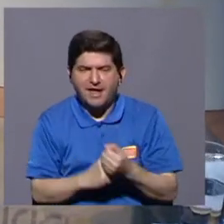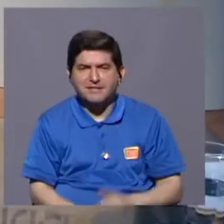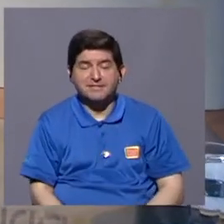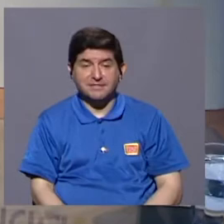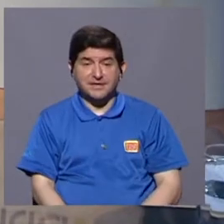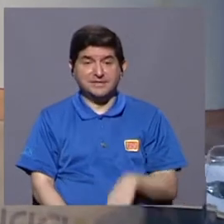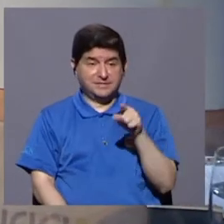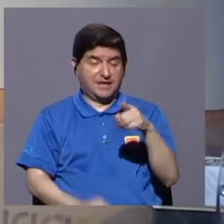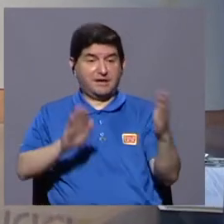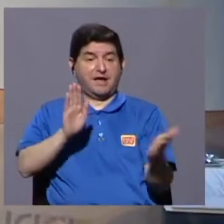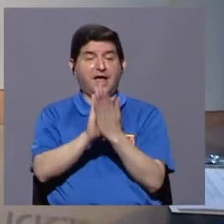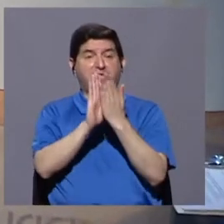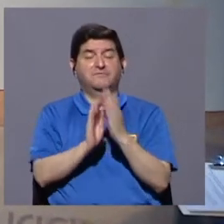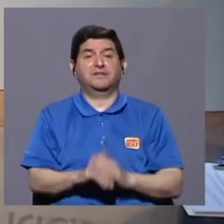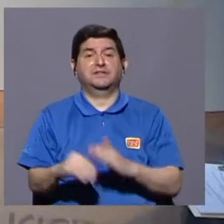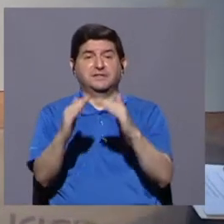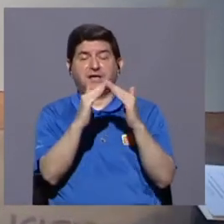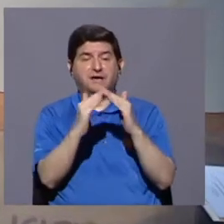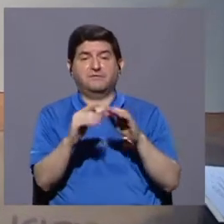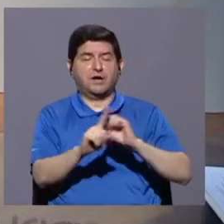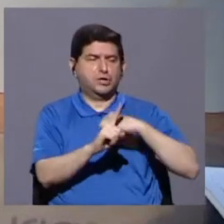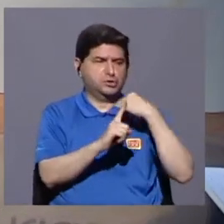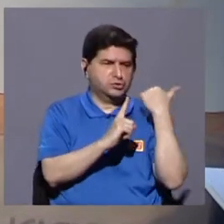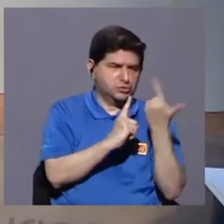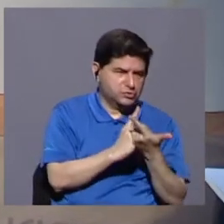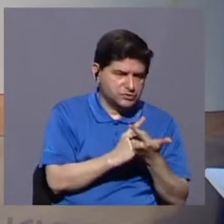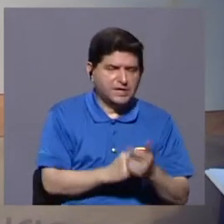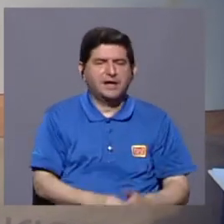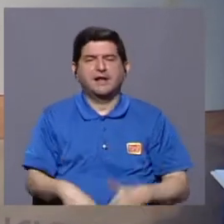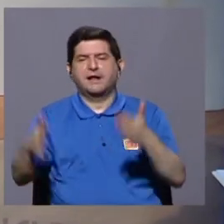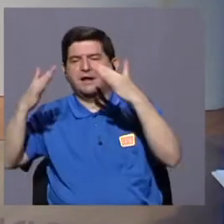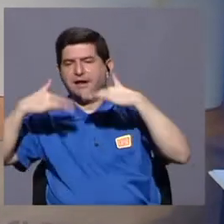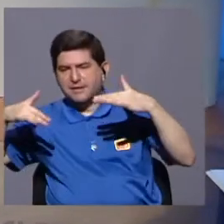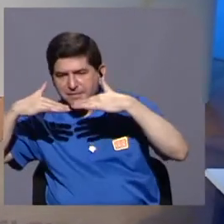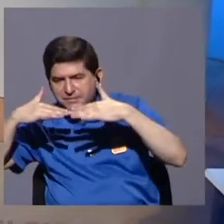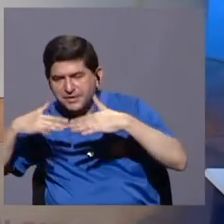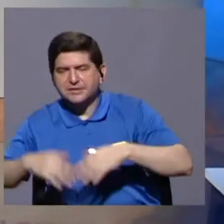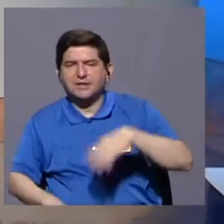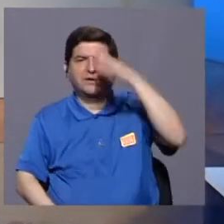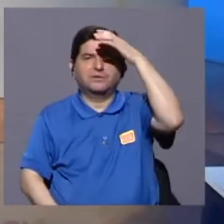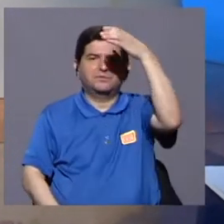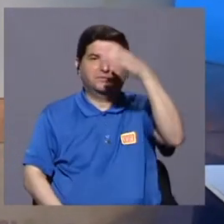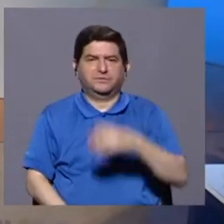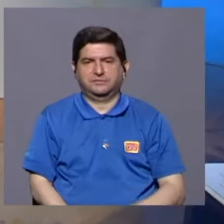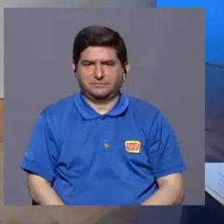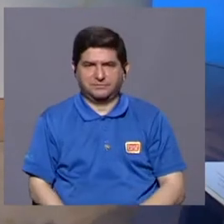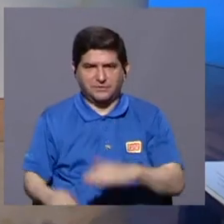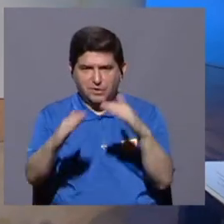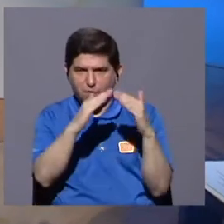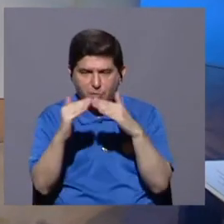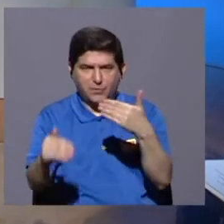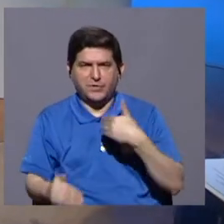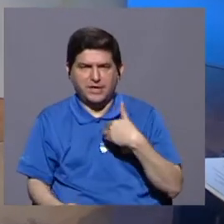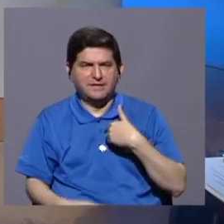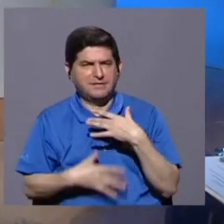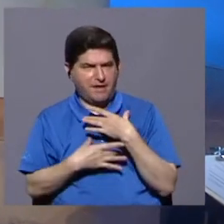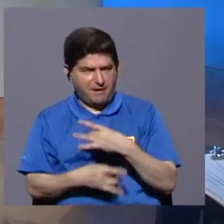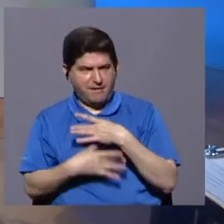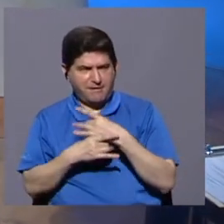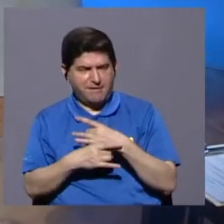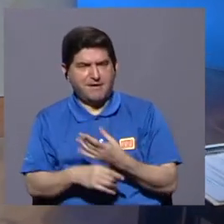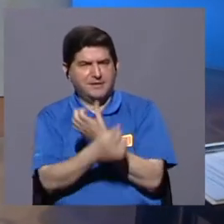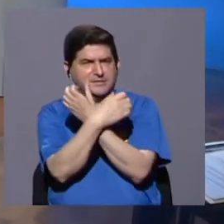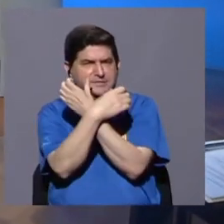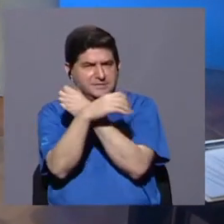la comunidad, tanto sociales, ambientales, culturales. Notamos que la comunidad tenía un gran interés para